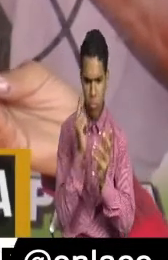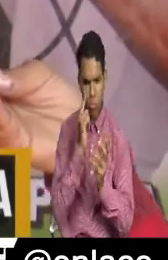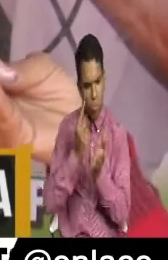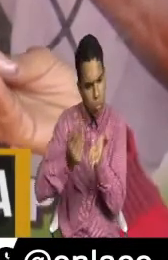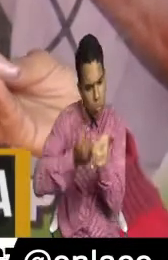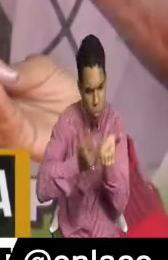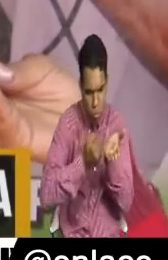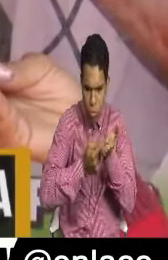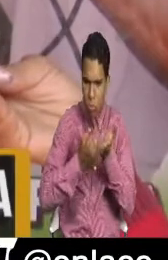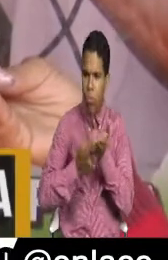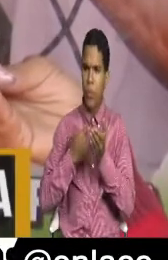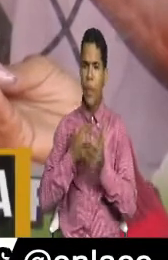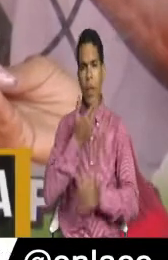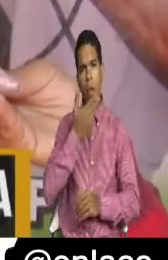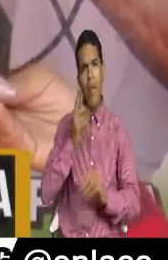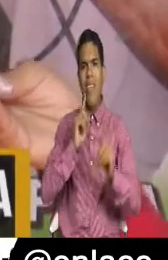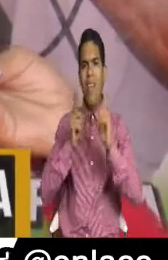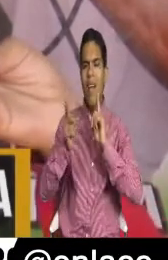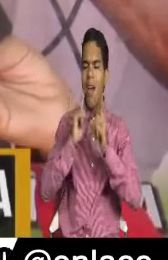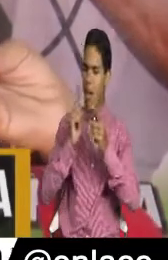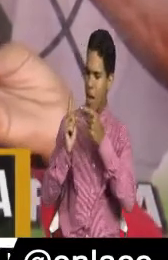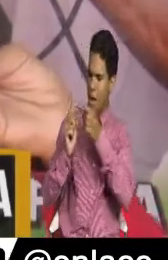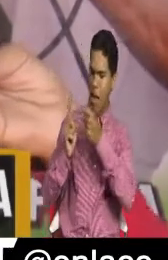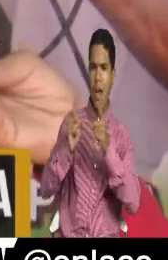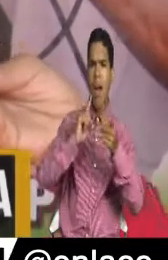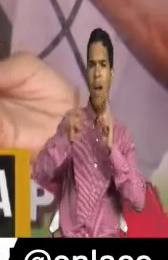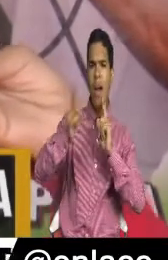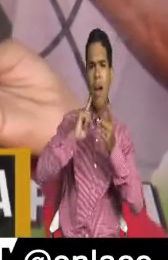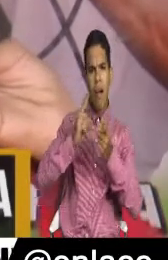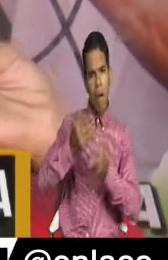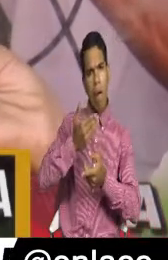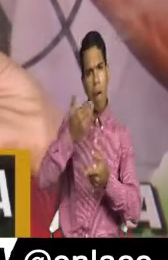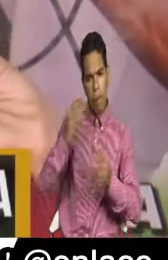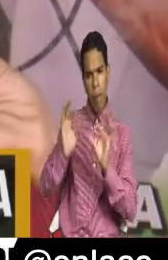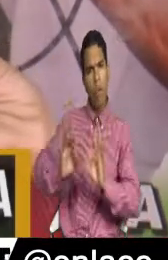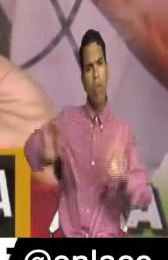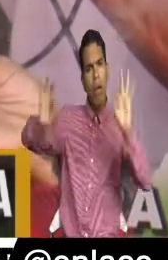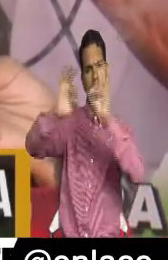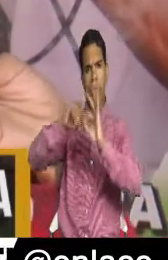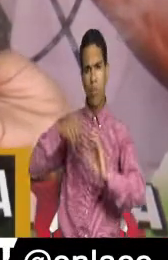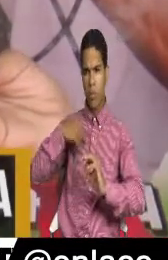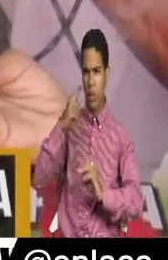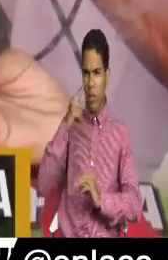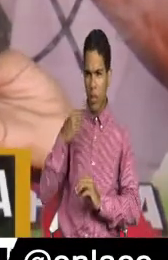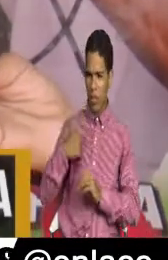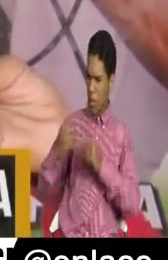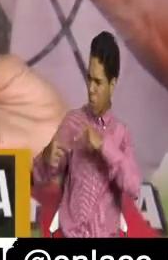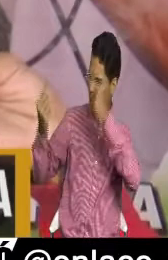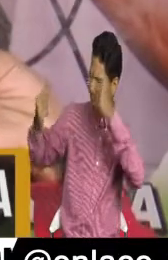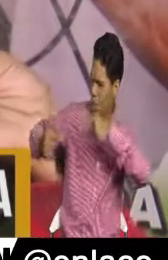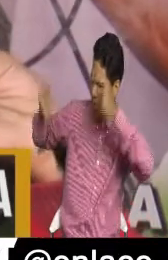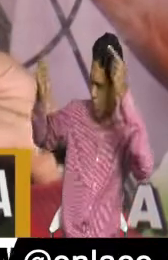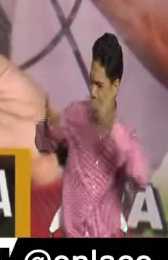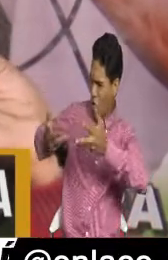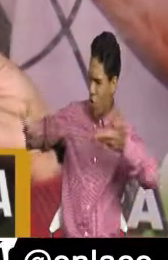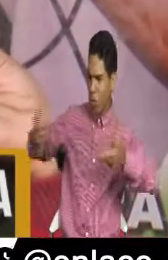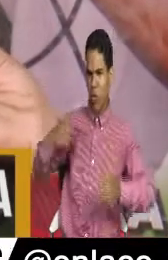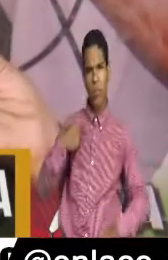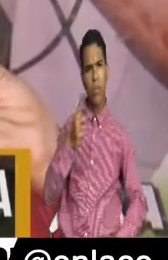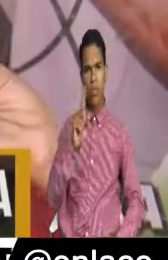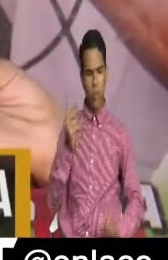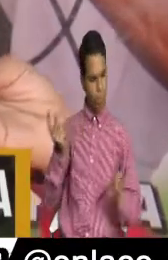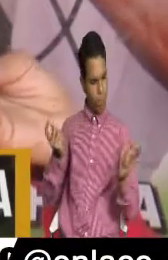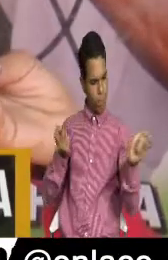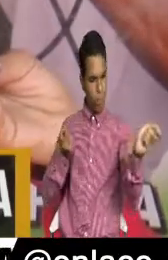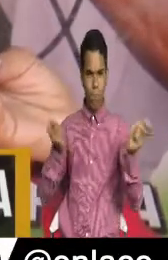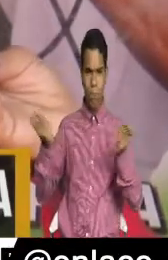a través del diálogo que podamos nosotros dirimir nuestras diferencias, las controversias que hayan,